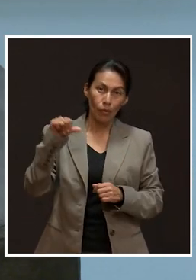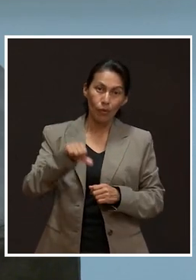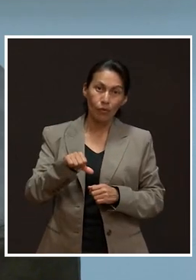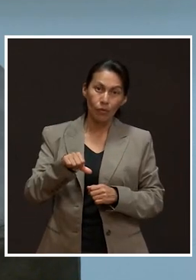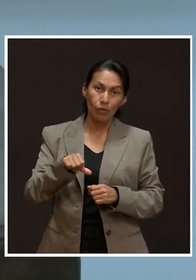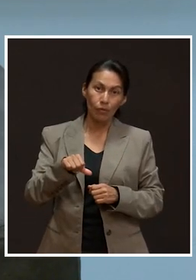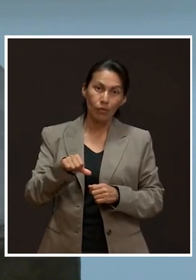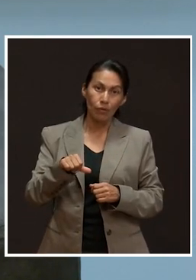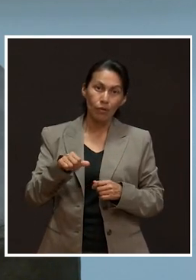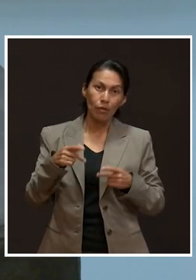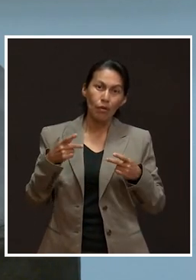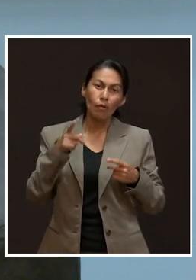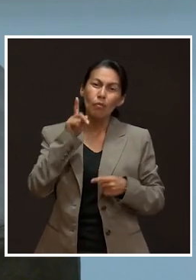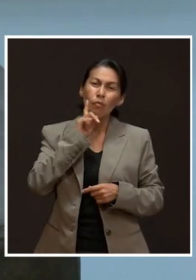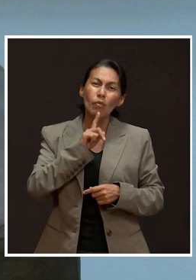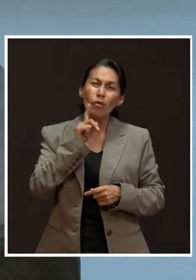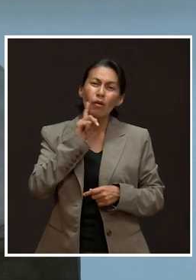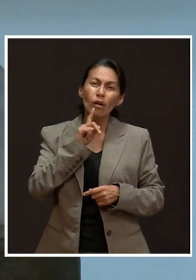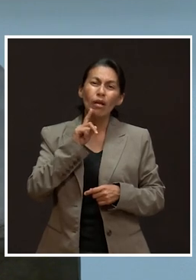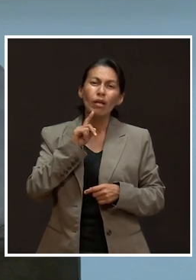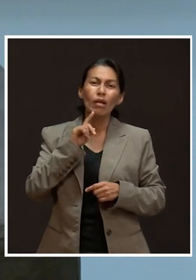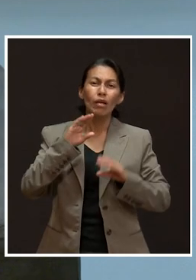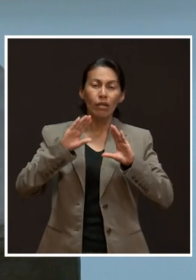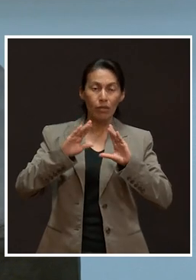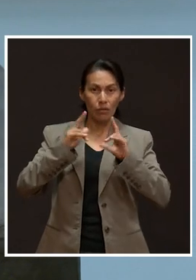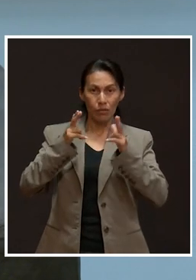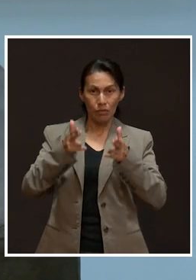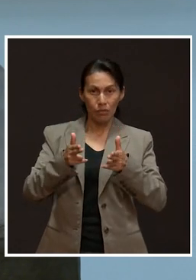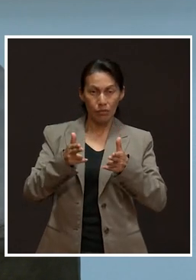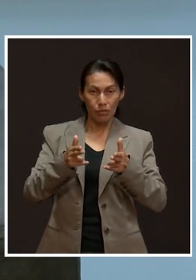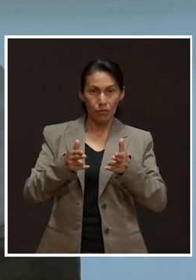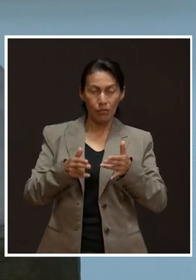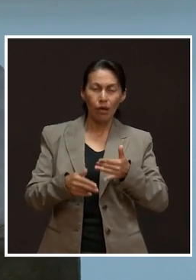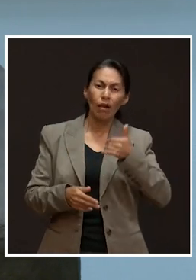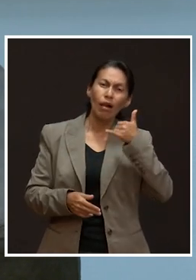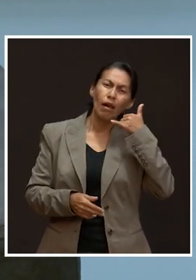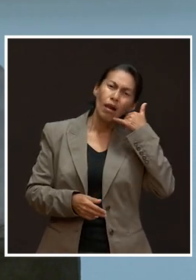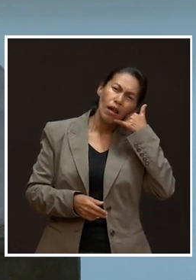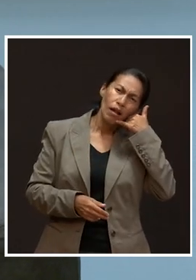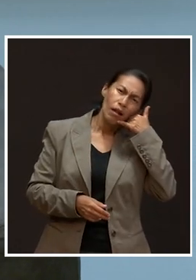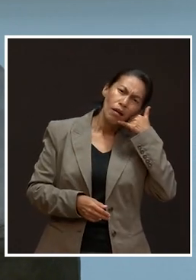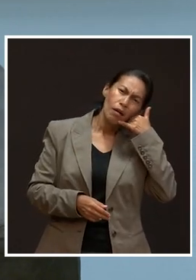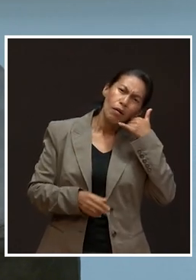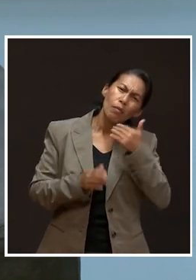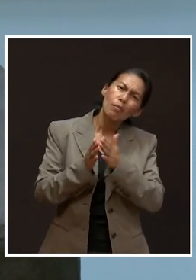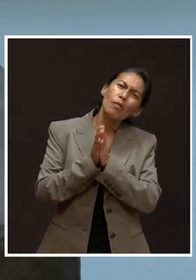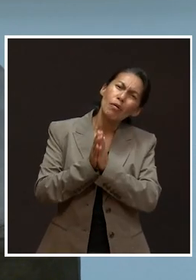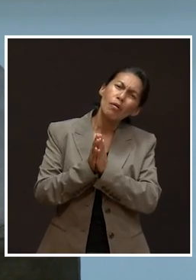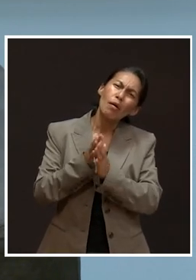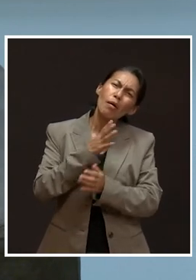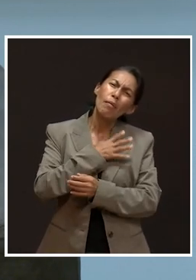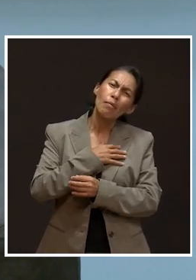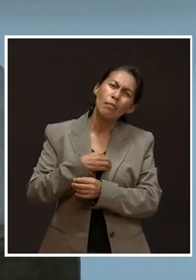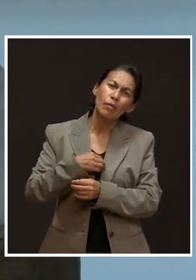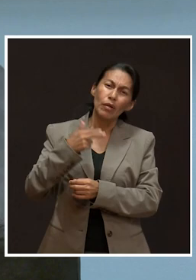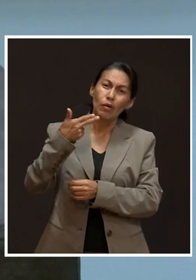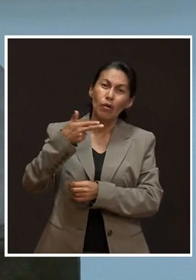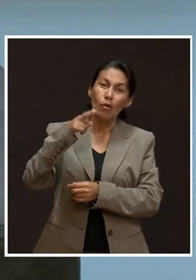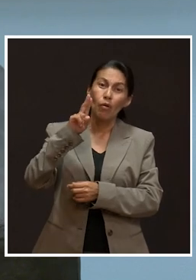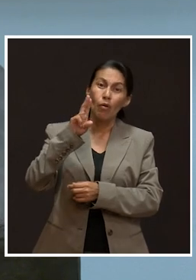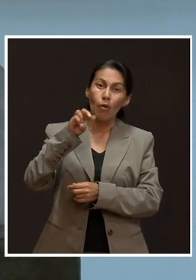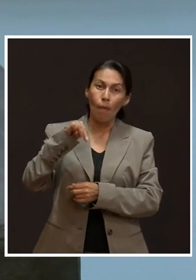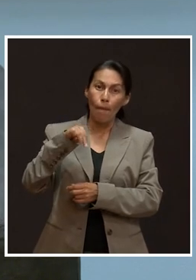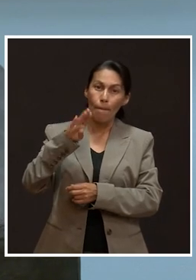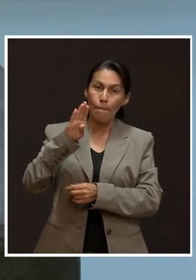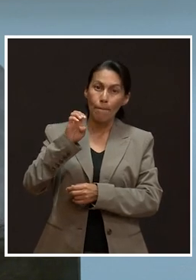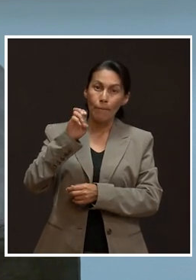También tenemos, hoy precisamente, me habló una señora de Chiapas, y me dijo,